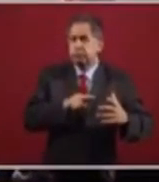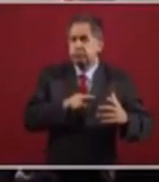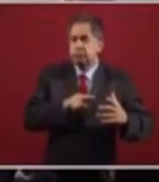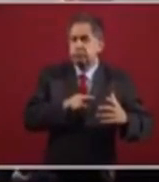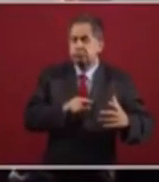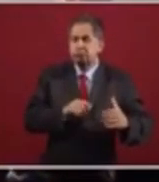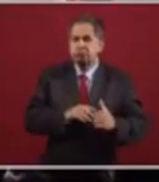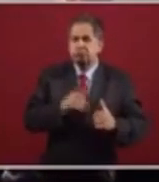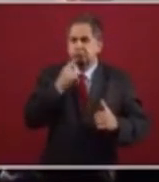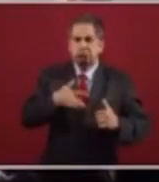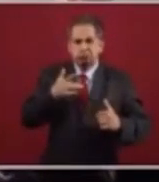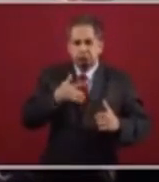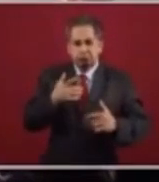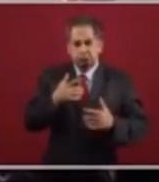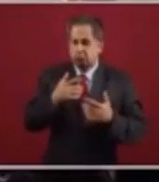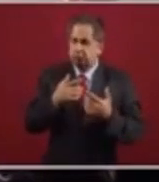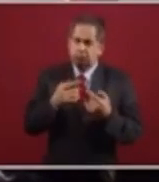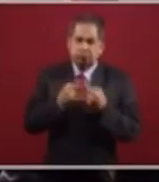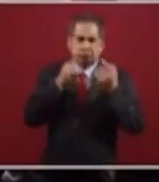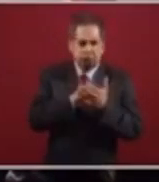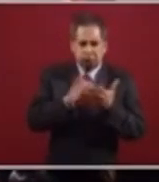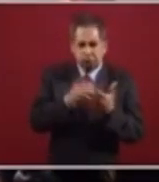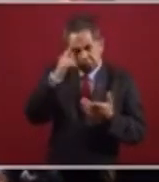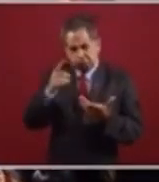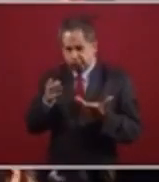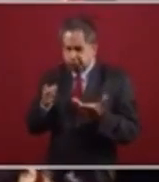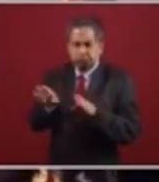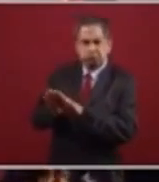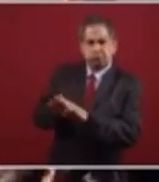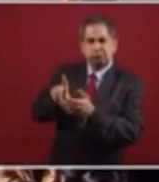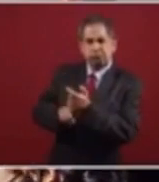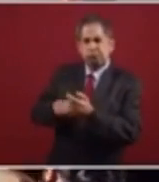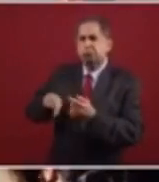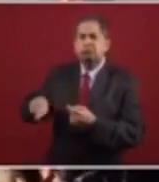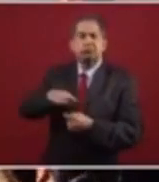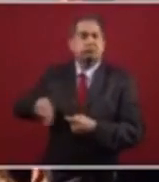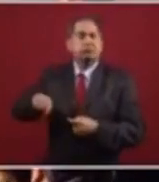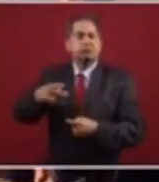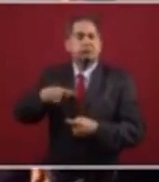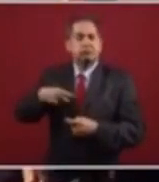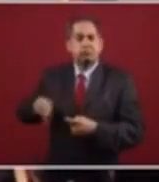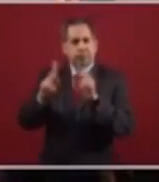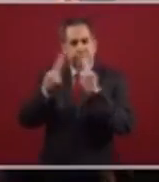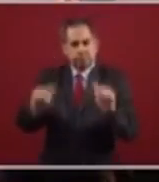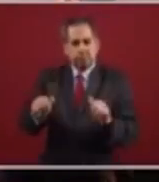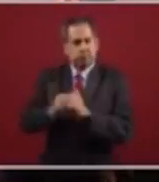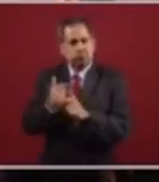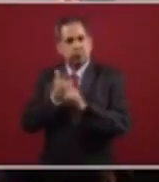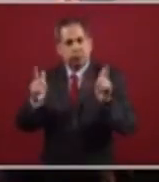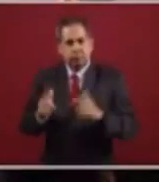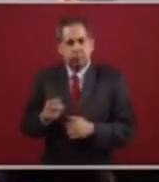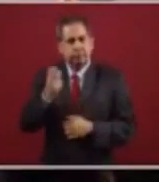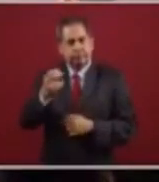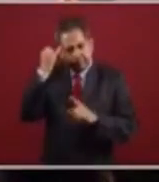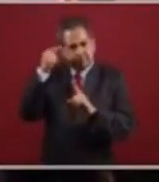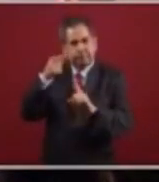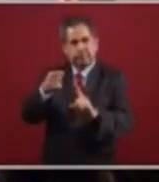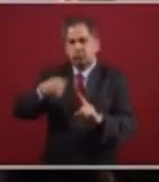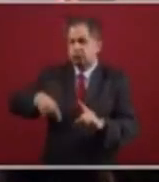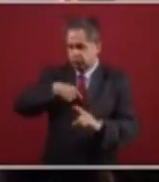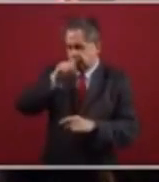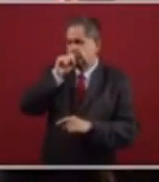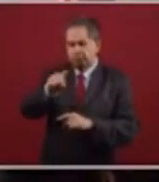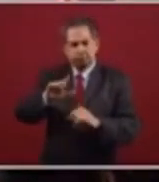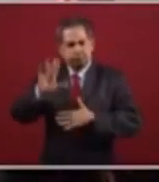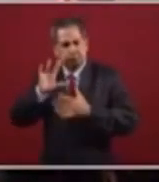ha tomado acciones sin precedentes para frenar el flujo de inmigración en esta misión nosotros estamos